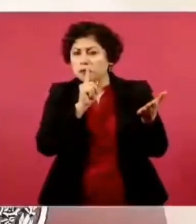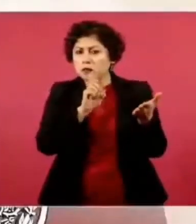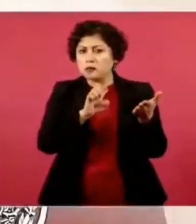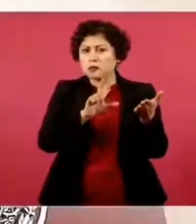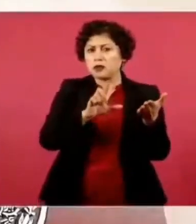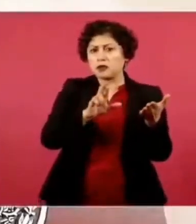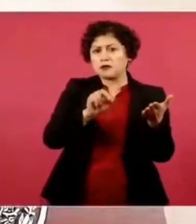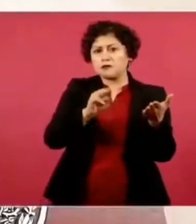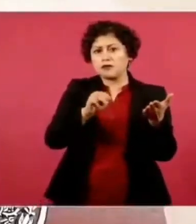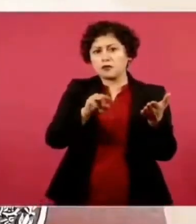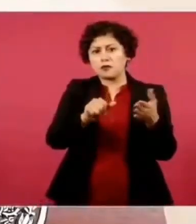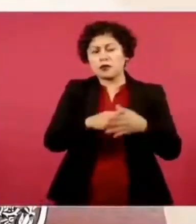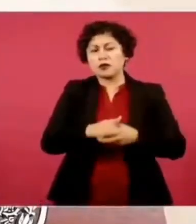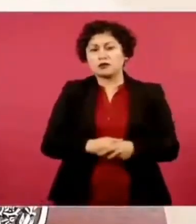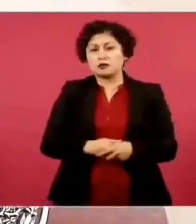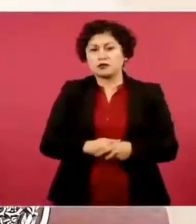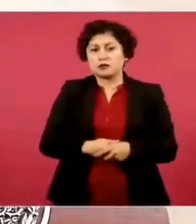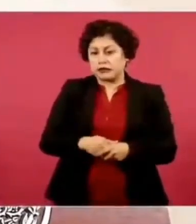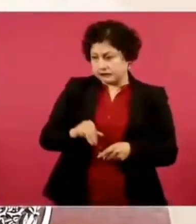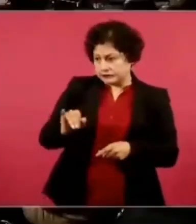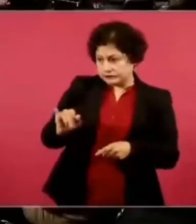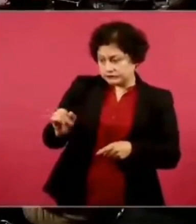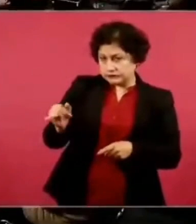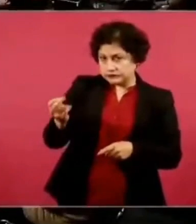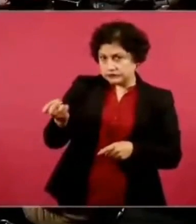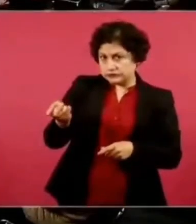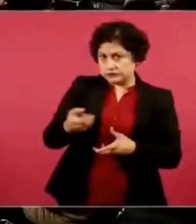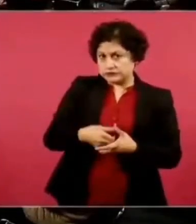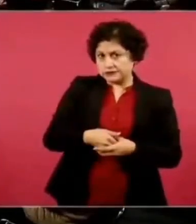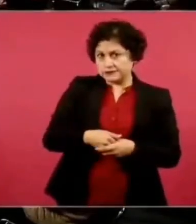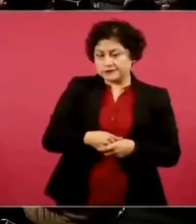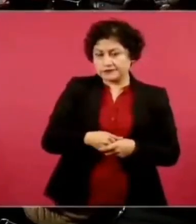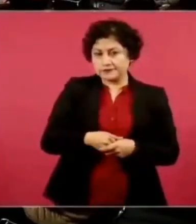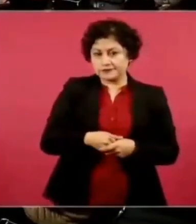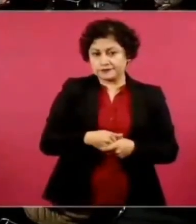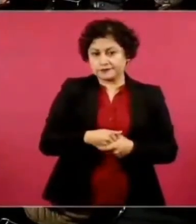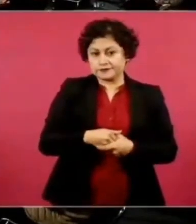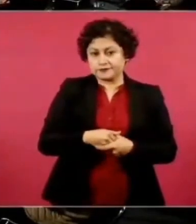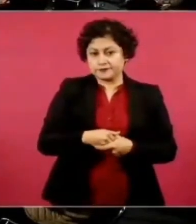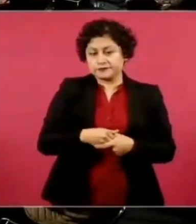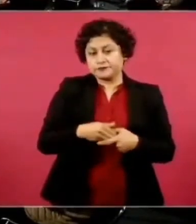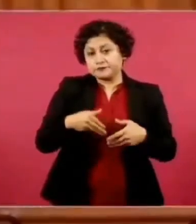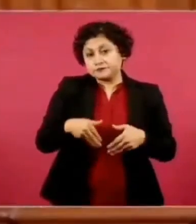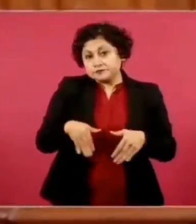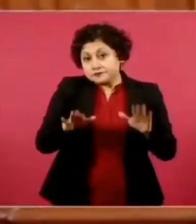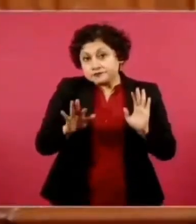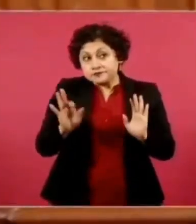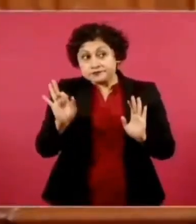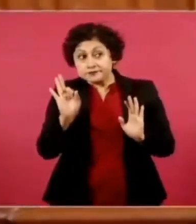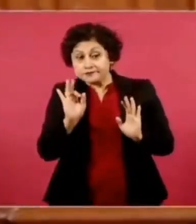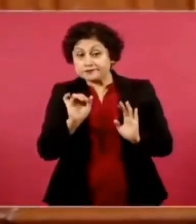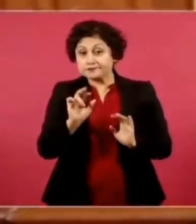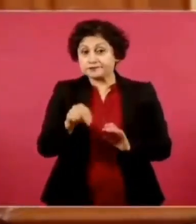¿De las memorias de Sarkozy? Sí. No, que yo sé. Bueno, a lo mejor Las sí. citaron, pero no sé.